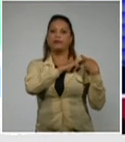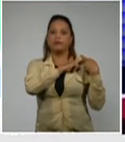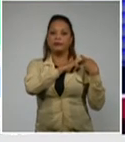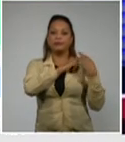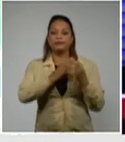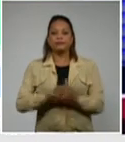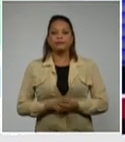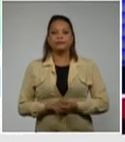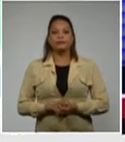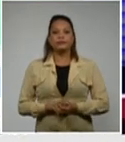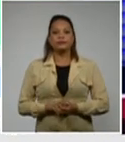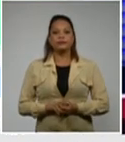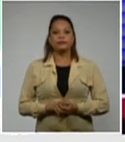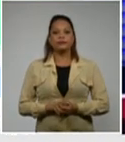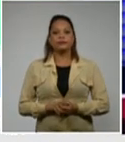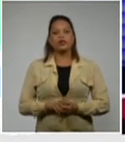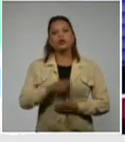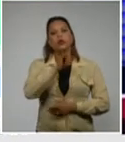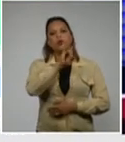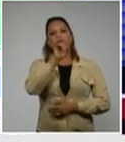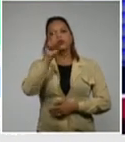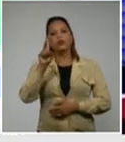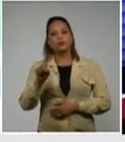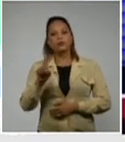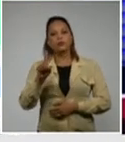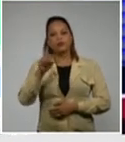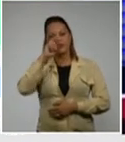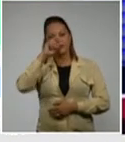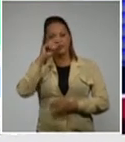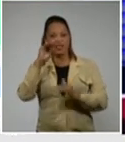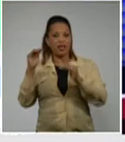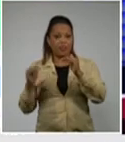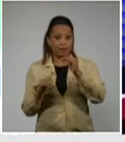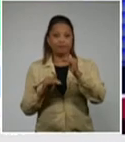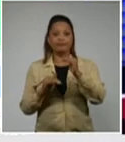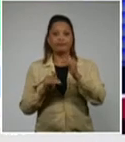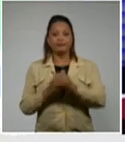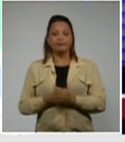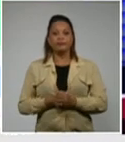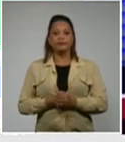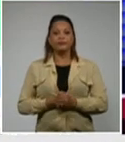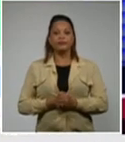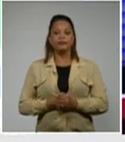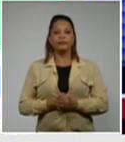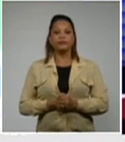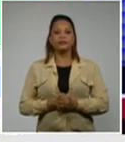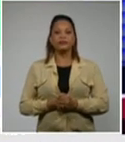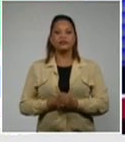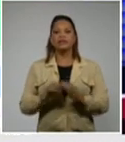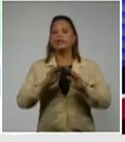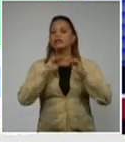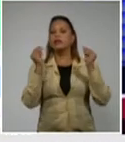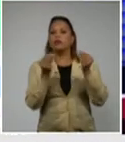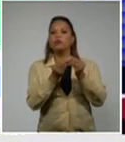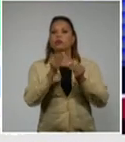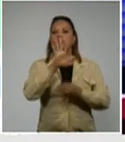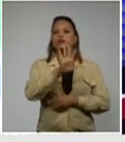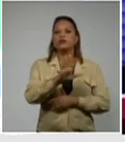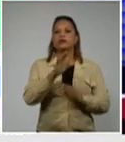Con estos 91 en edades pediátricas diagnosticados ayer, ya se acumulan